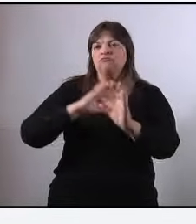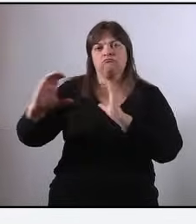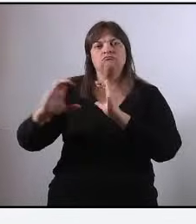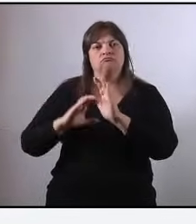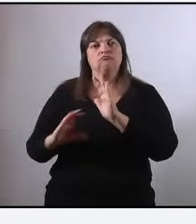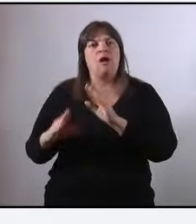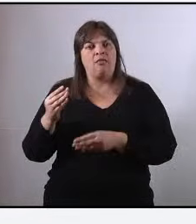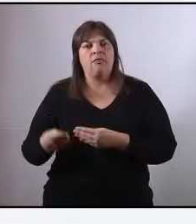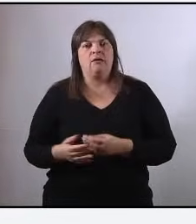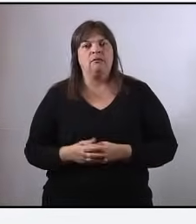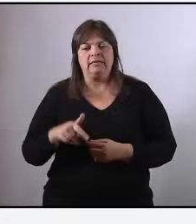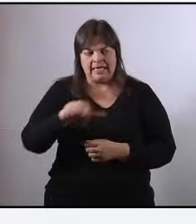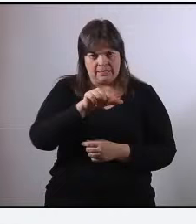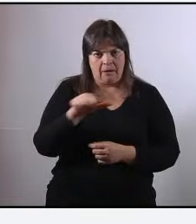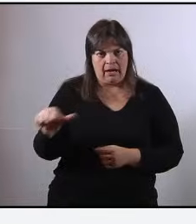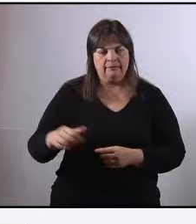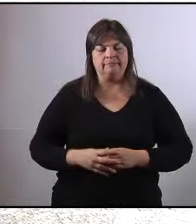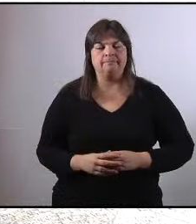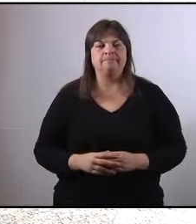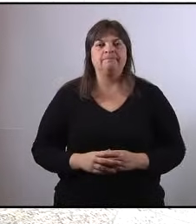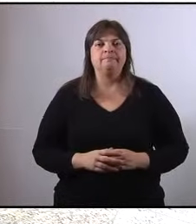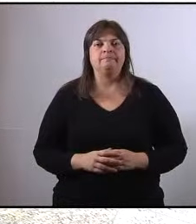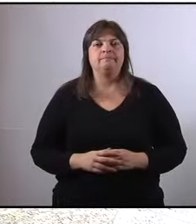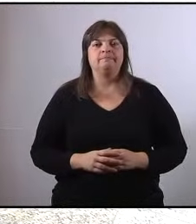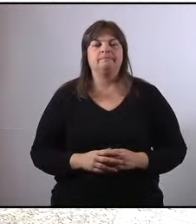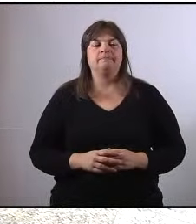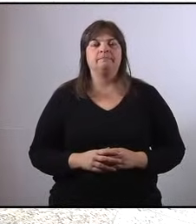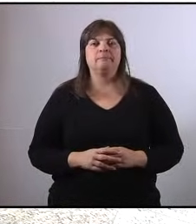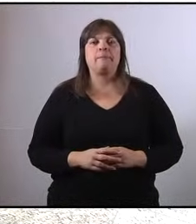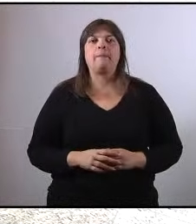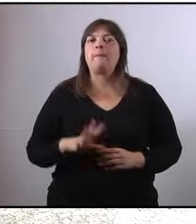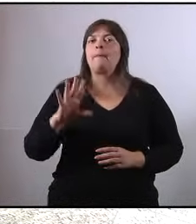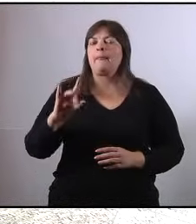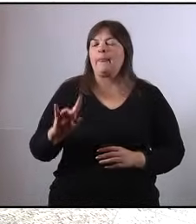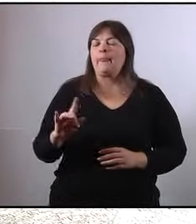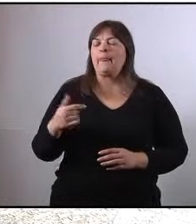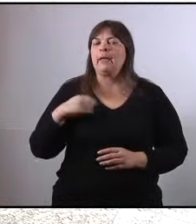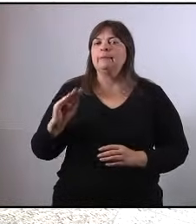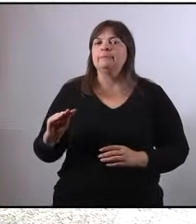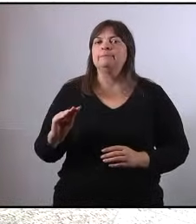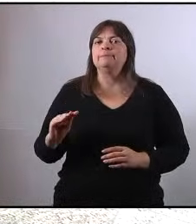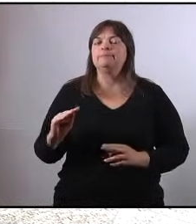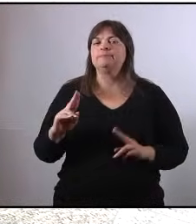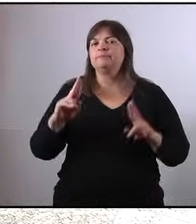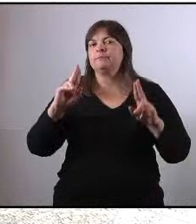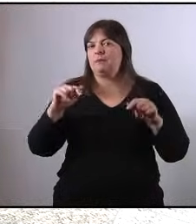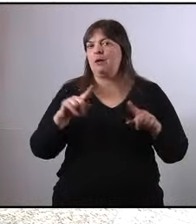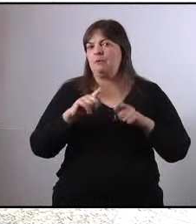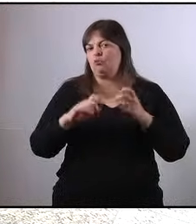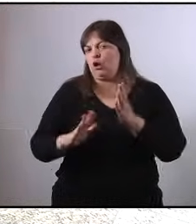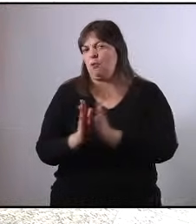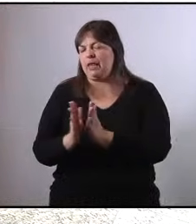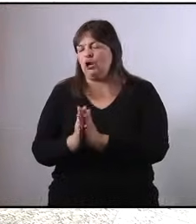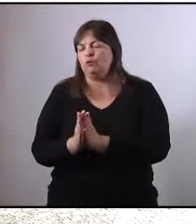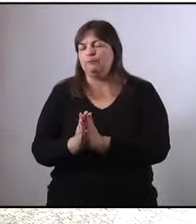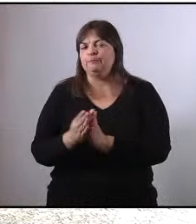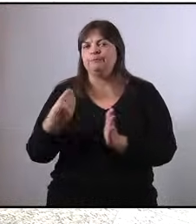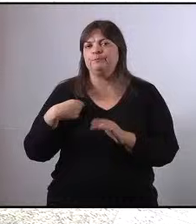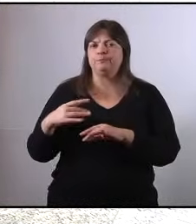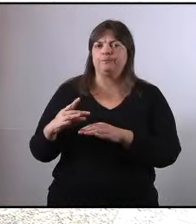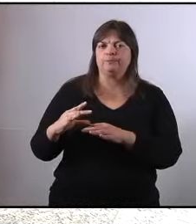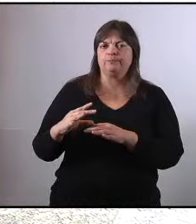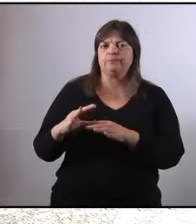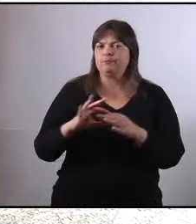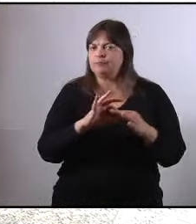Se producirá esta semana, ¿eh? Sí, perdón. Sí, al respecto, siguiendo un poco las preguntas de mi compañero, sí, le quería